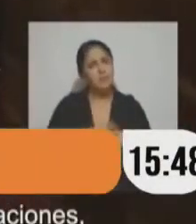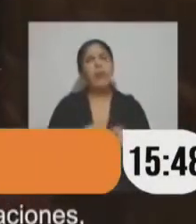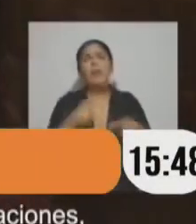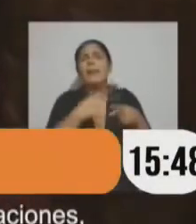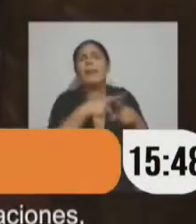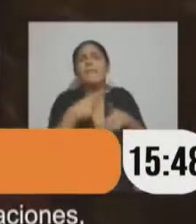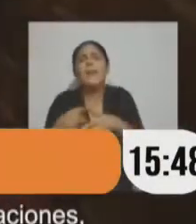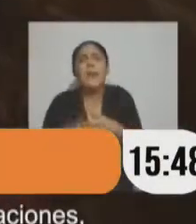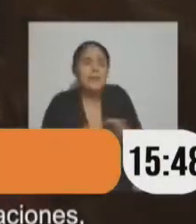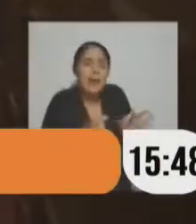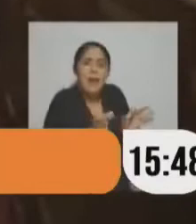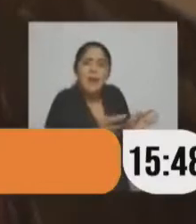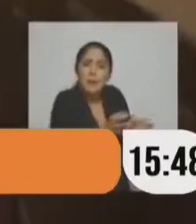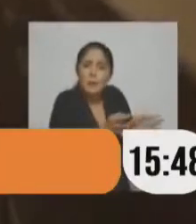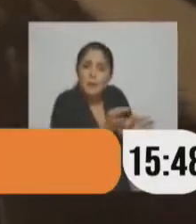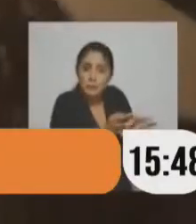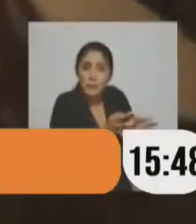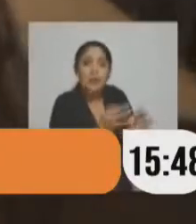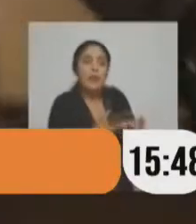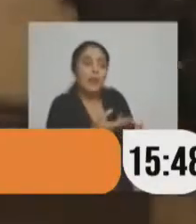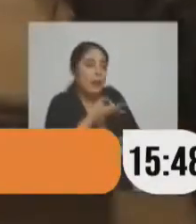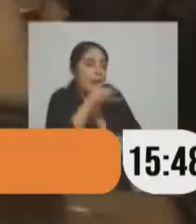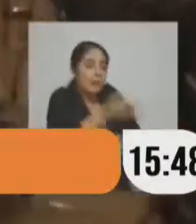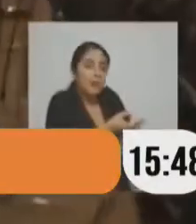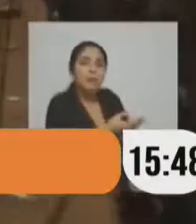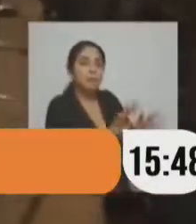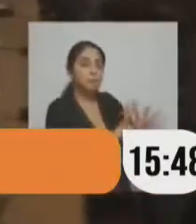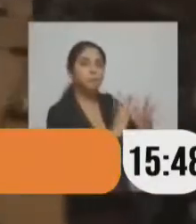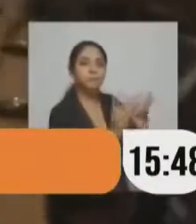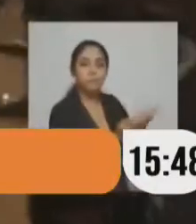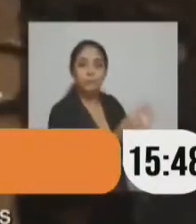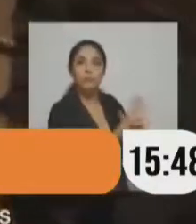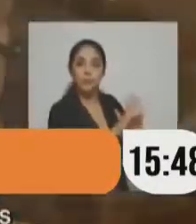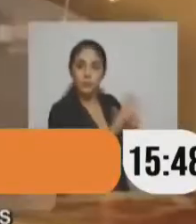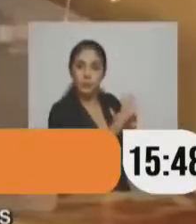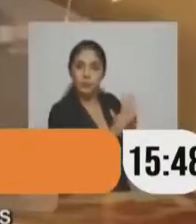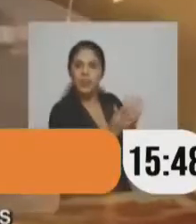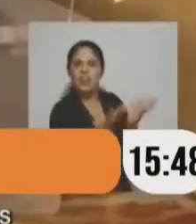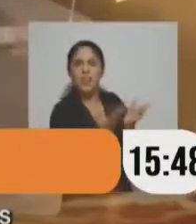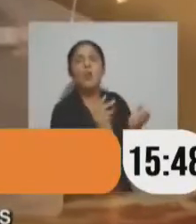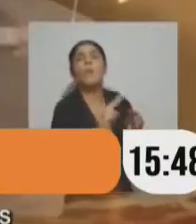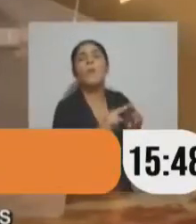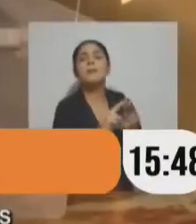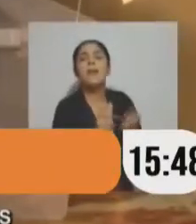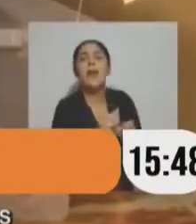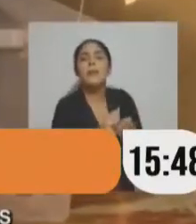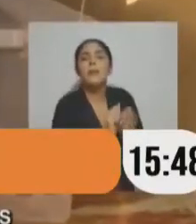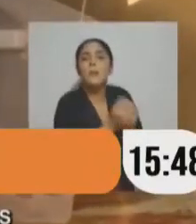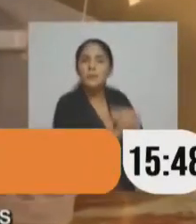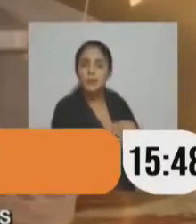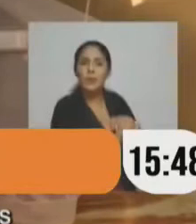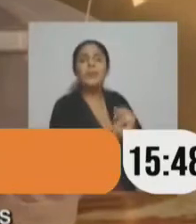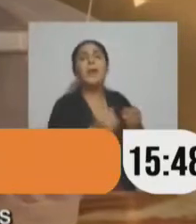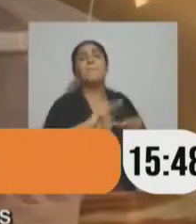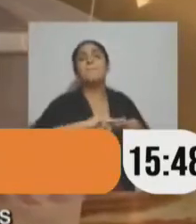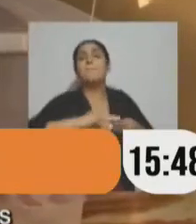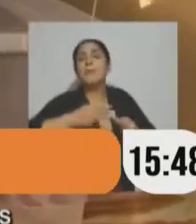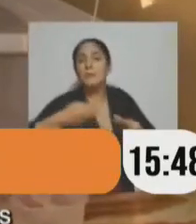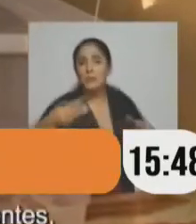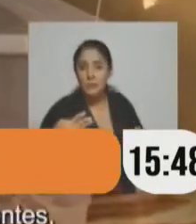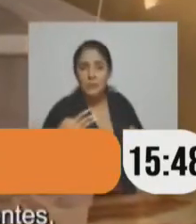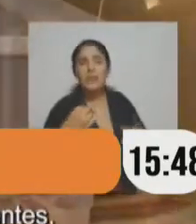Y también quería mencionar una cosita antes, que bueno que lo cambiaron. La palabra no es menores, la palabra es niñas, niños y adolescentes, porque el concepto